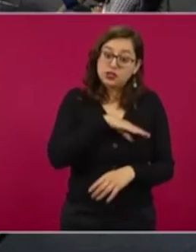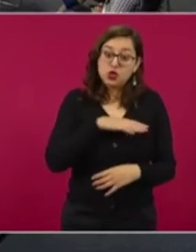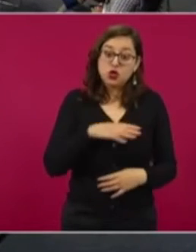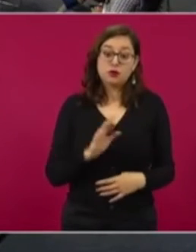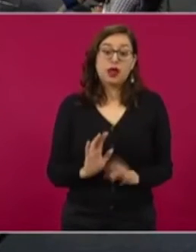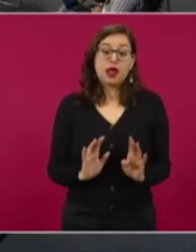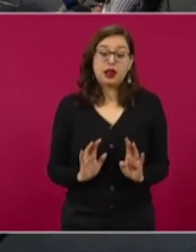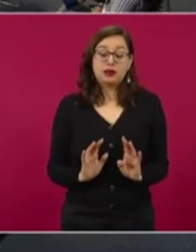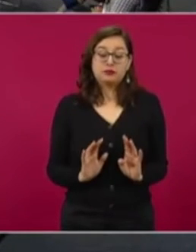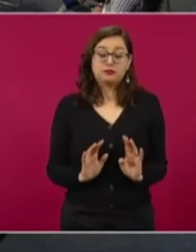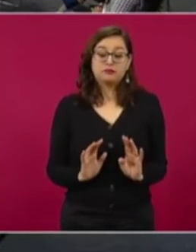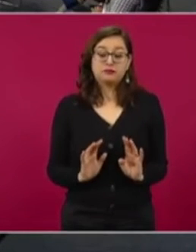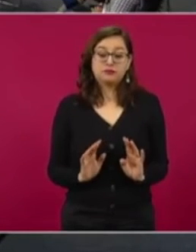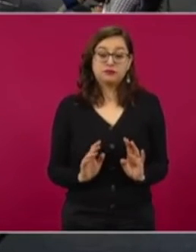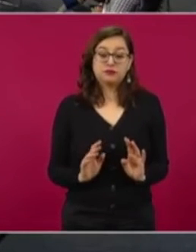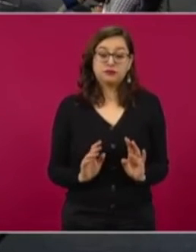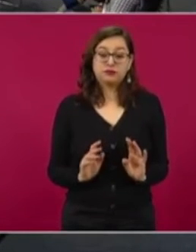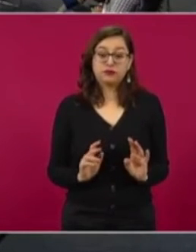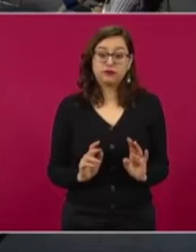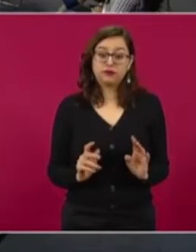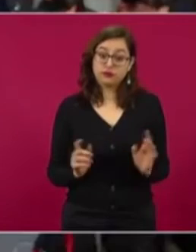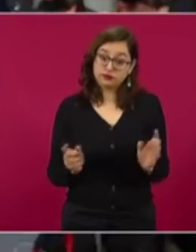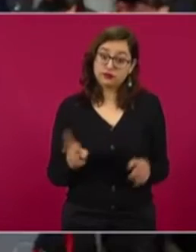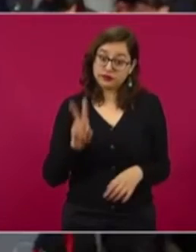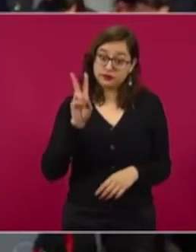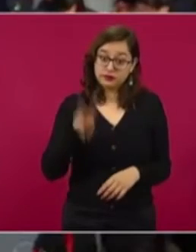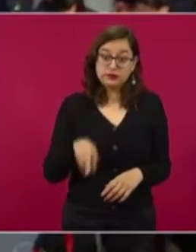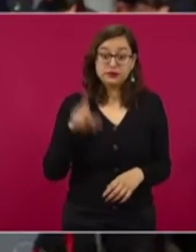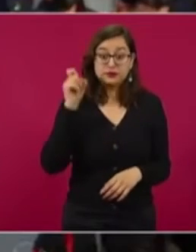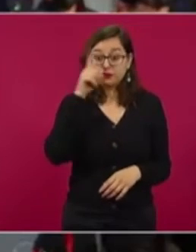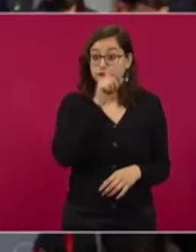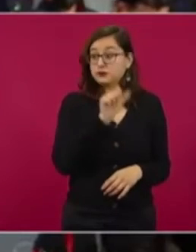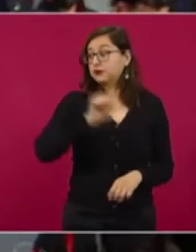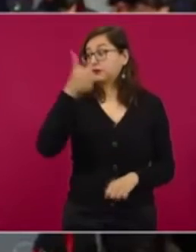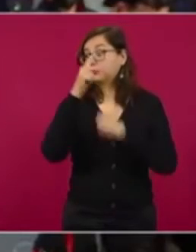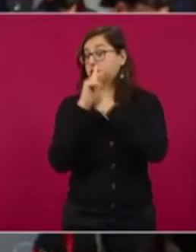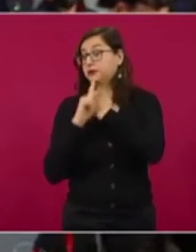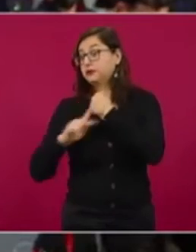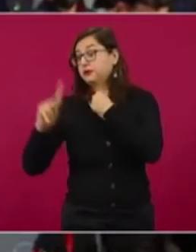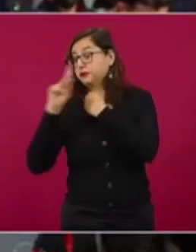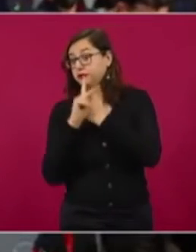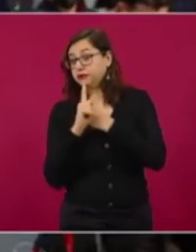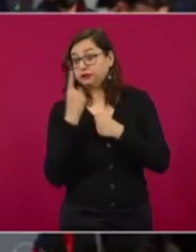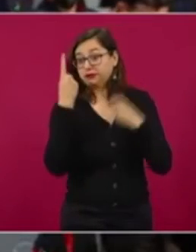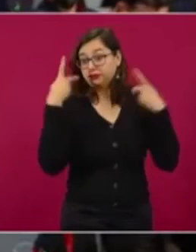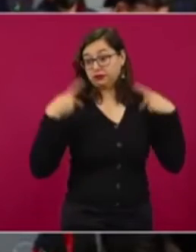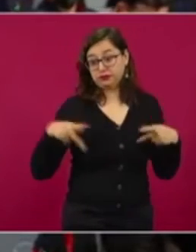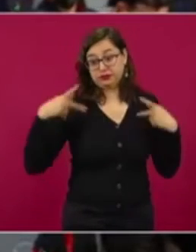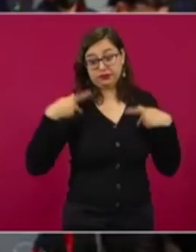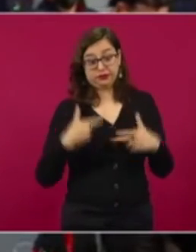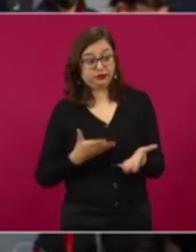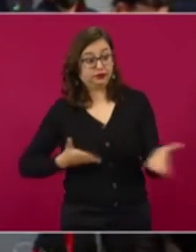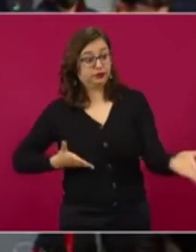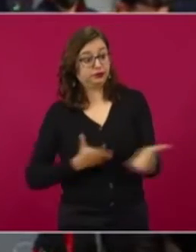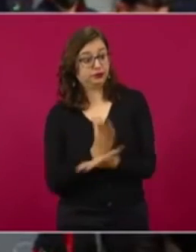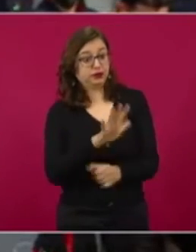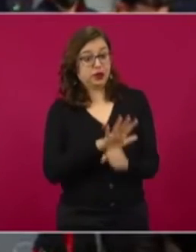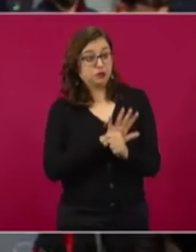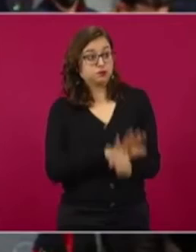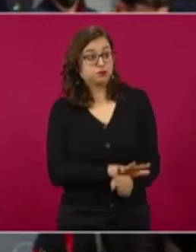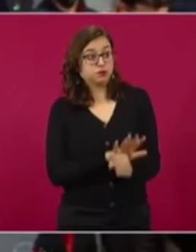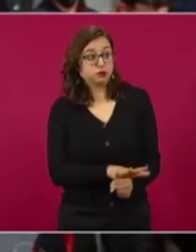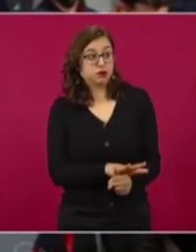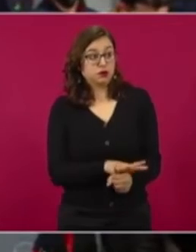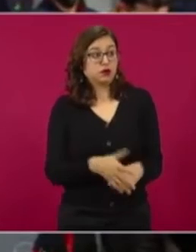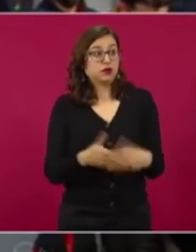asunto y está delicado porque hay una persona extranjera que está presionando al gobierno mexicano para